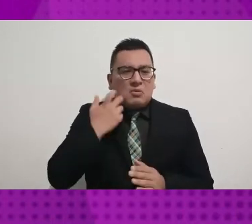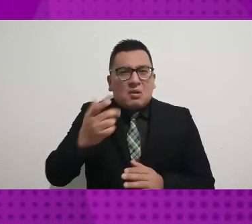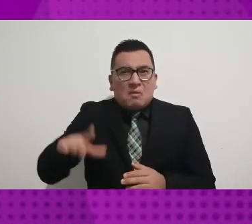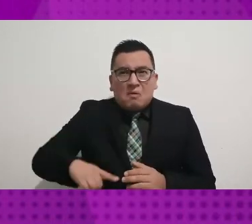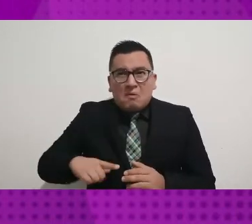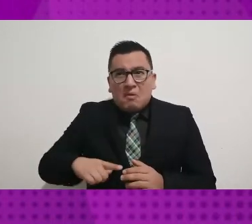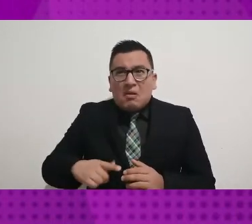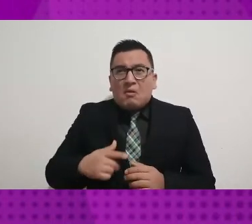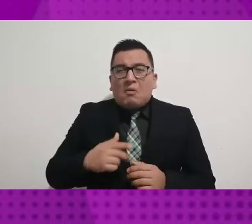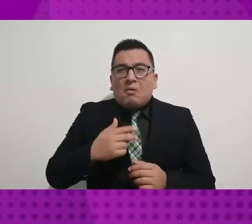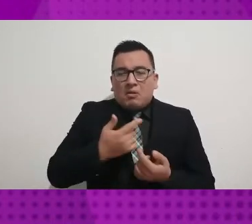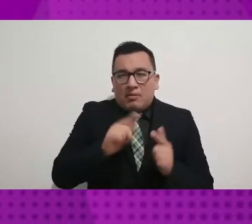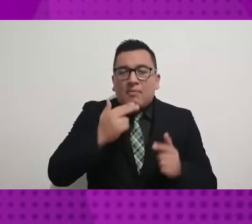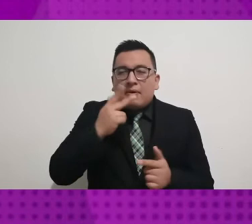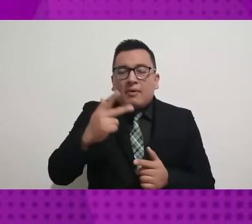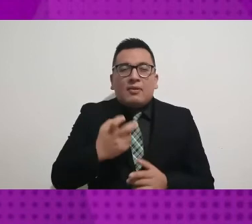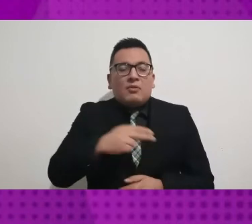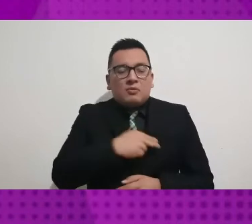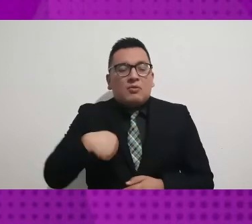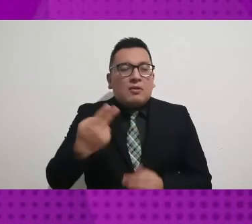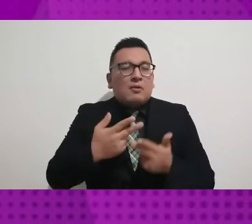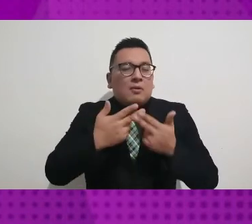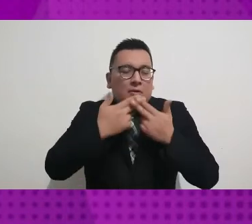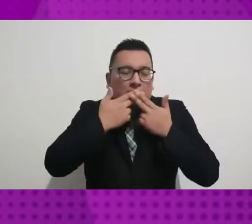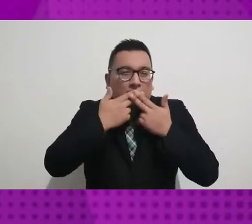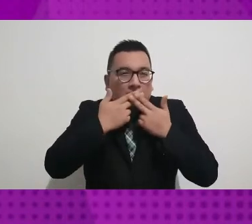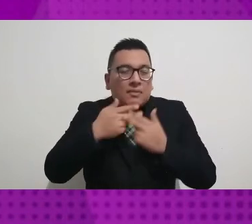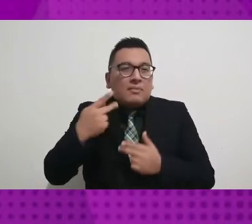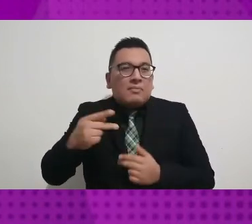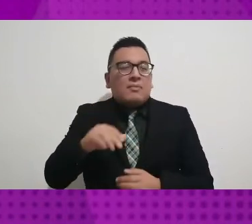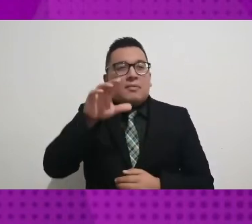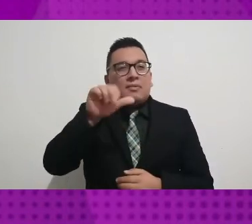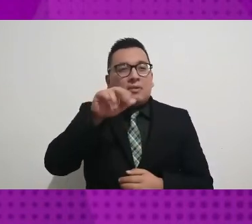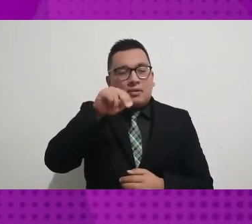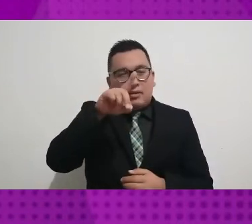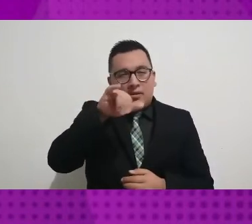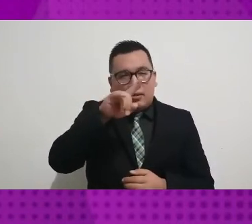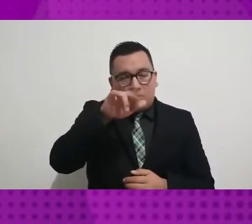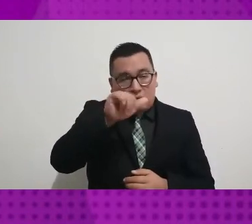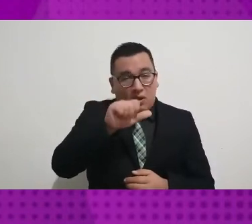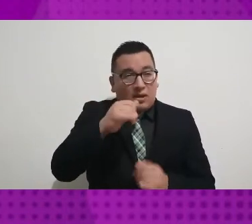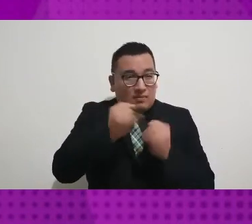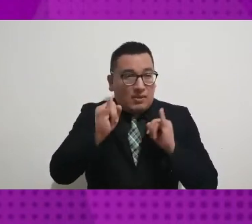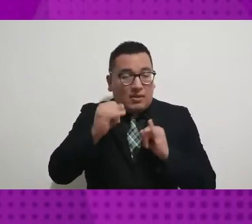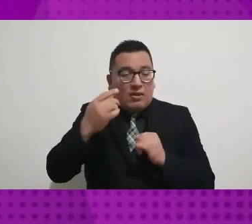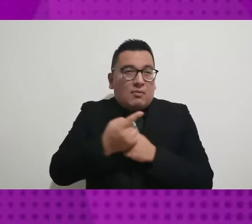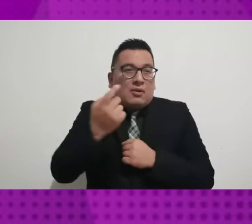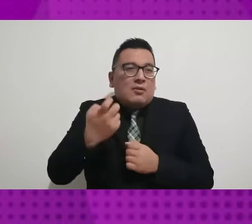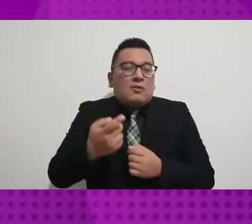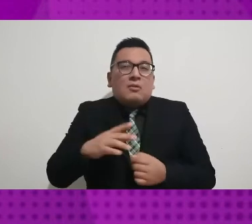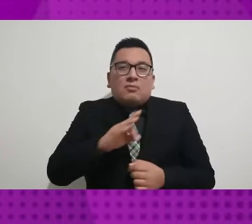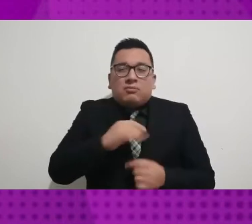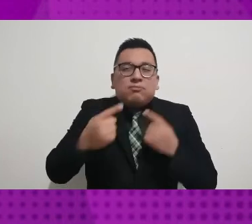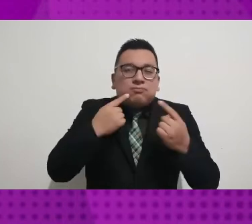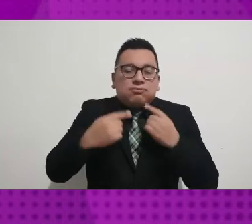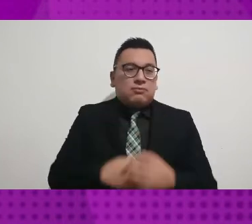de la democracia, me parece que ahí es donde debemos valorizar esta figura, lo que aporta esta figura en términos de debate